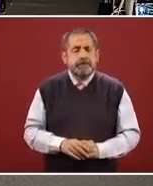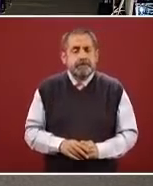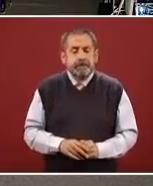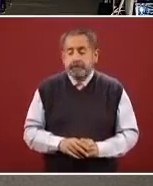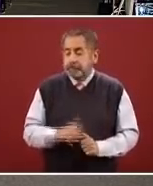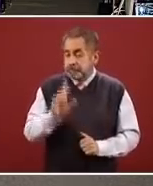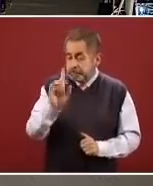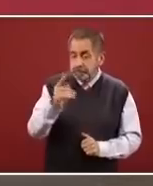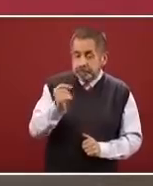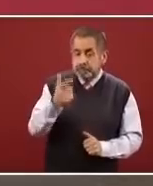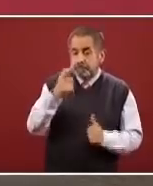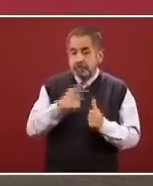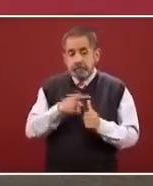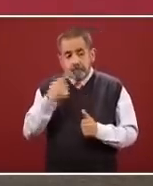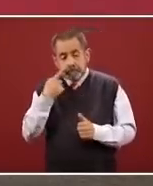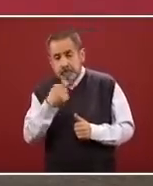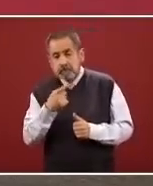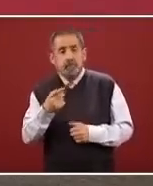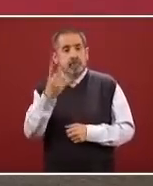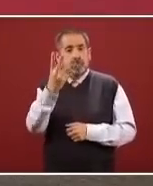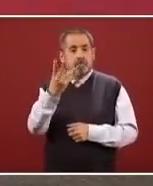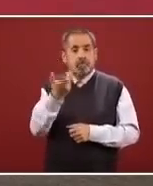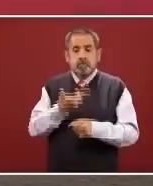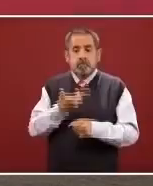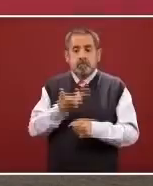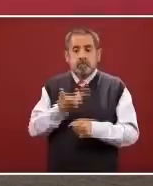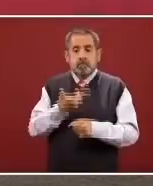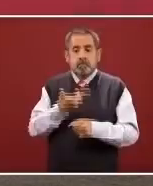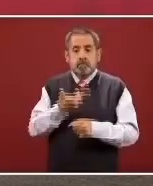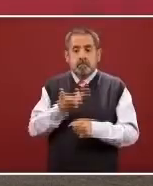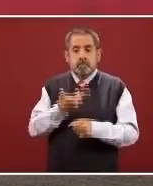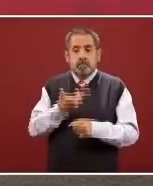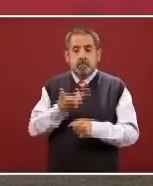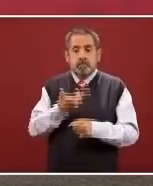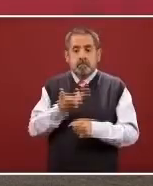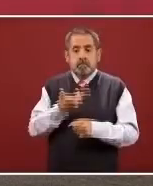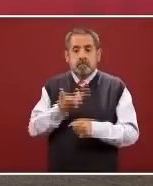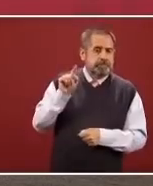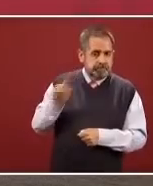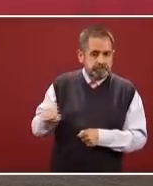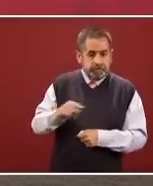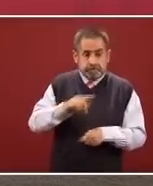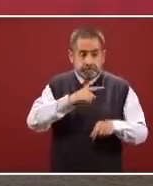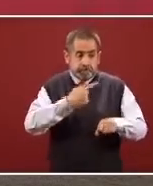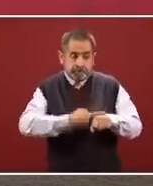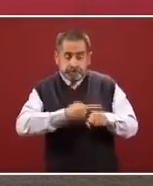Lo primero es identificar a estos cuatro hospitales que van a atender a los pacientes graves con COVID.